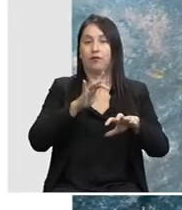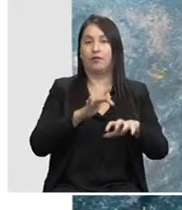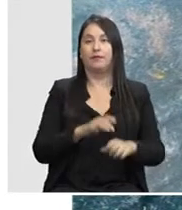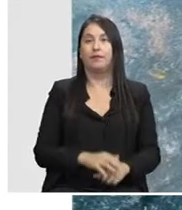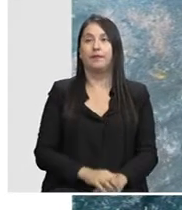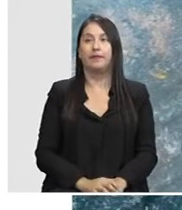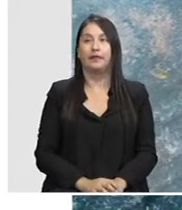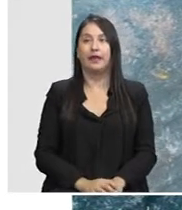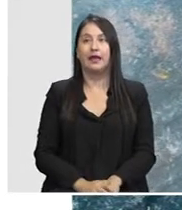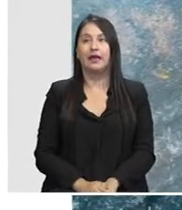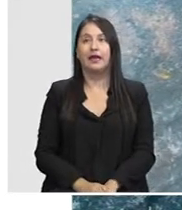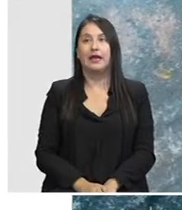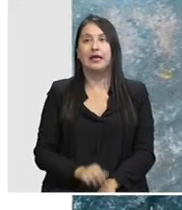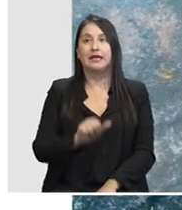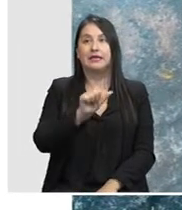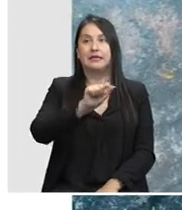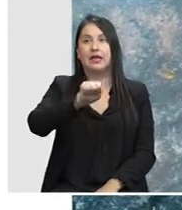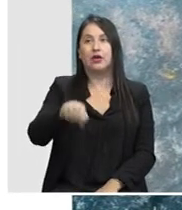6.3 toneladas por persona.